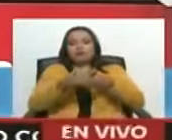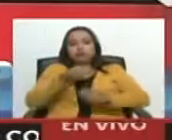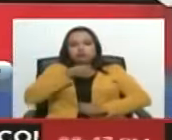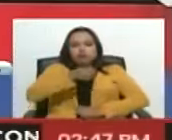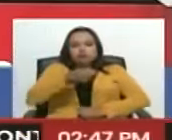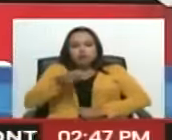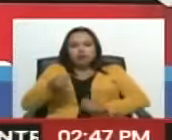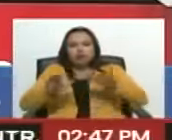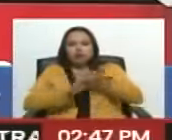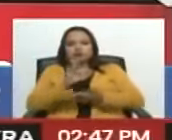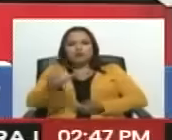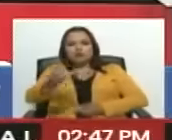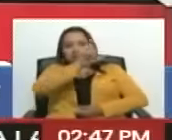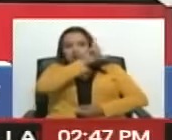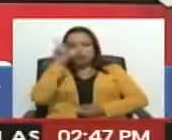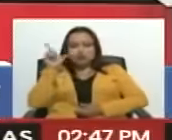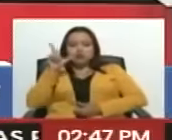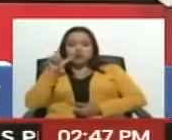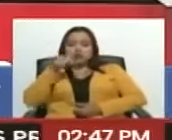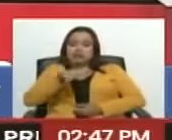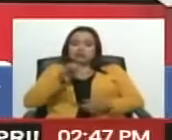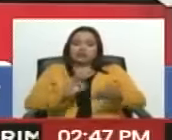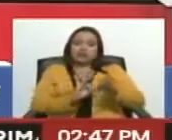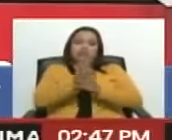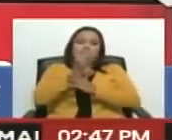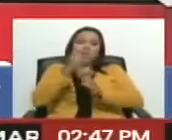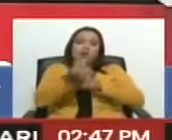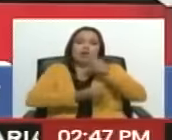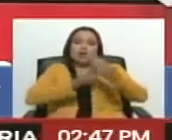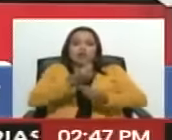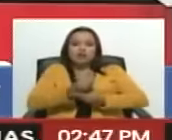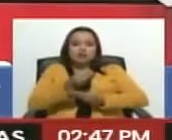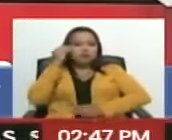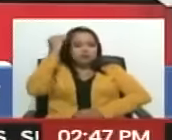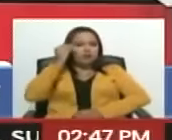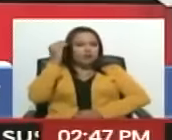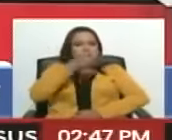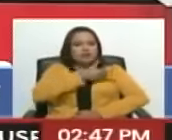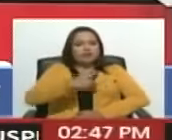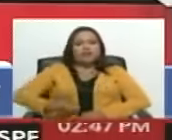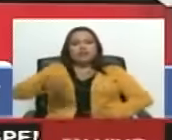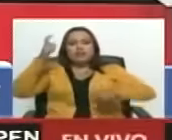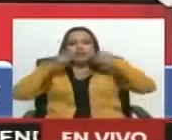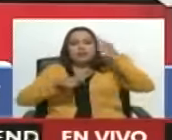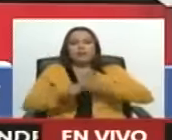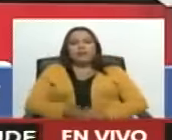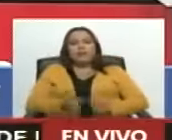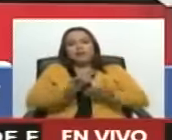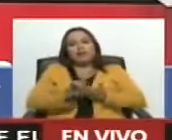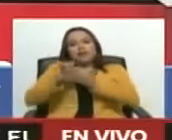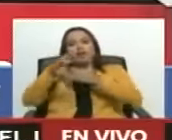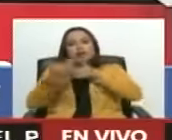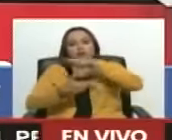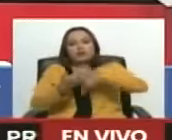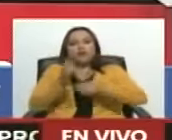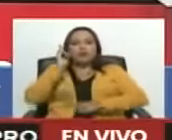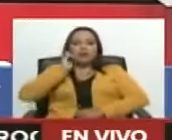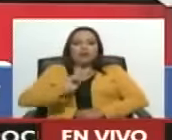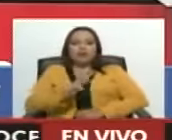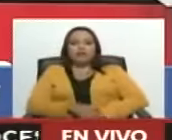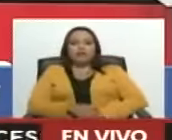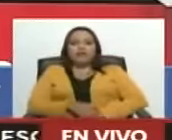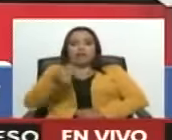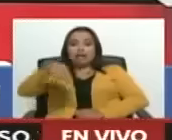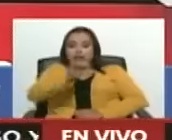y pensado por nuestro comandante Hugo Rafael Chávez Frías, comandante de la Revolución Bolivariana. Bueno, esta